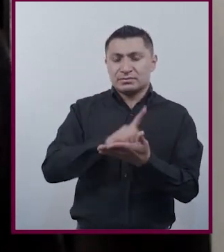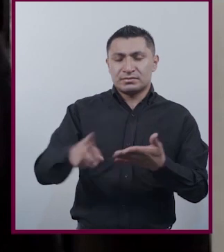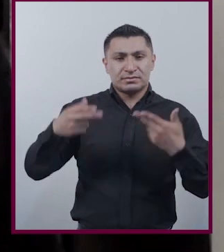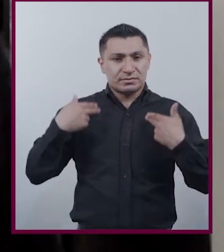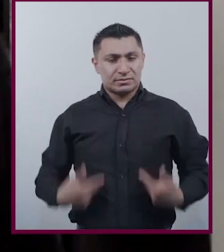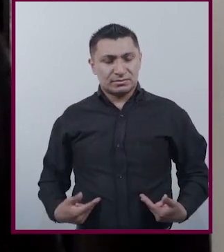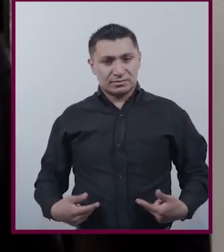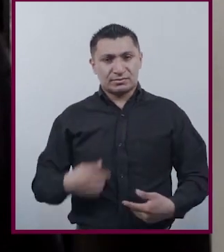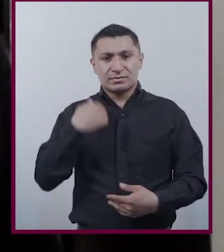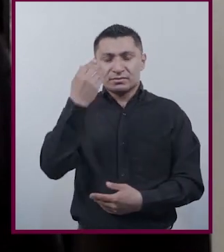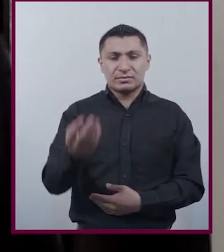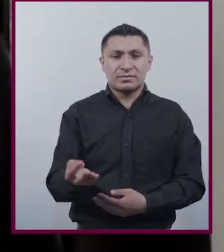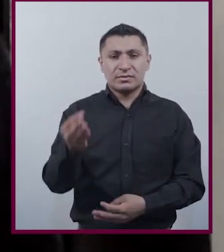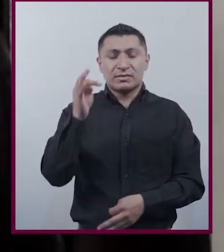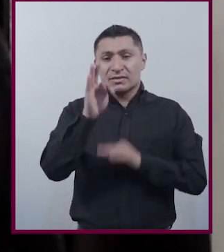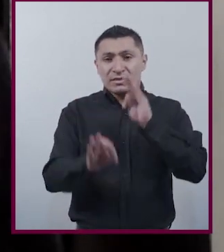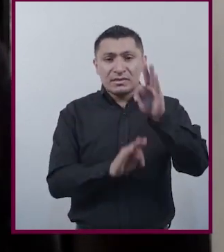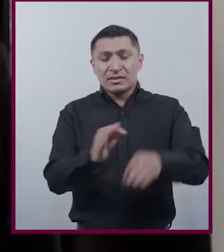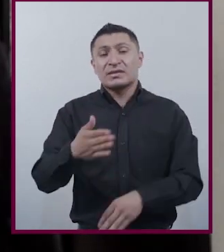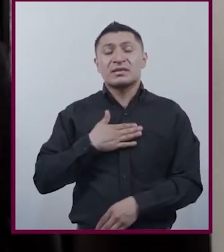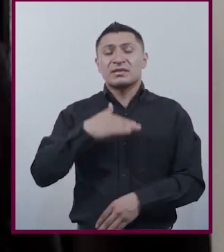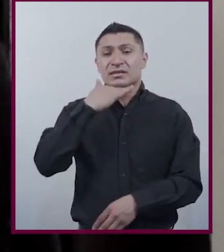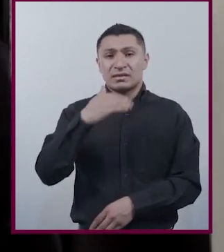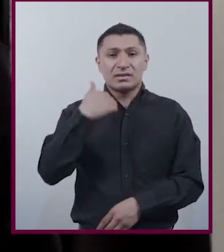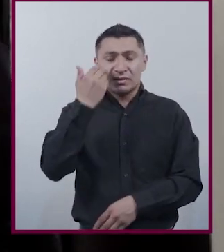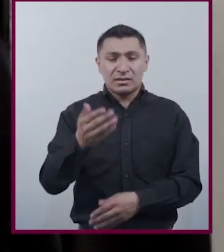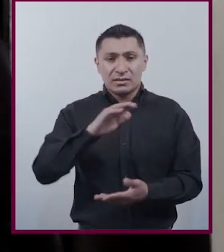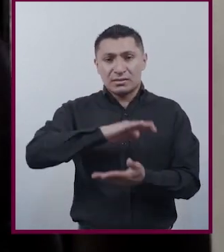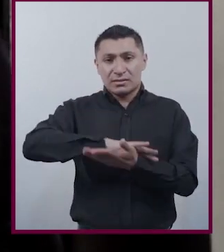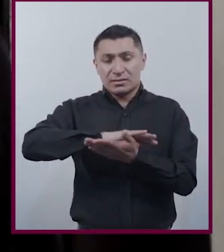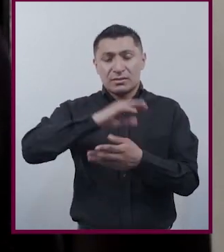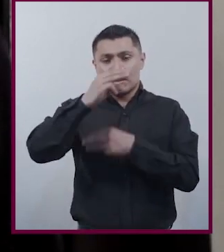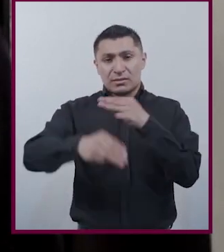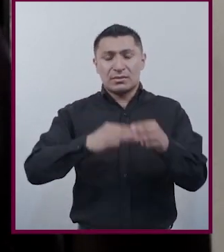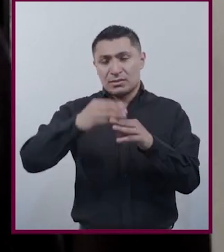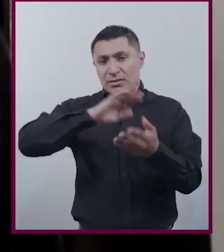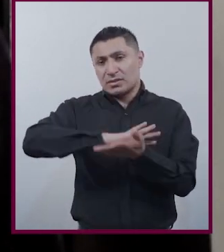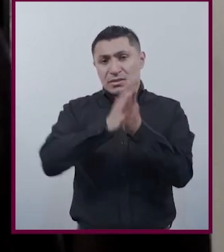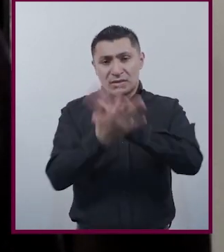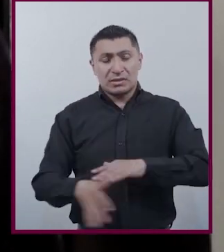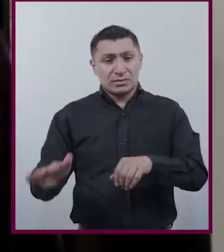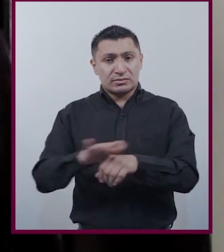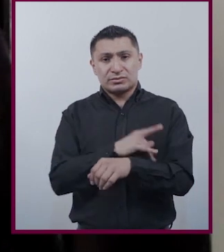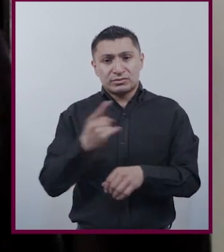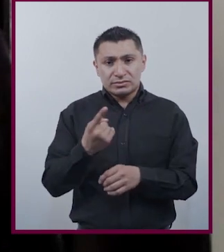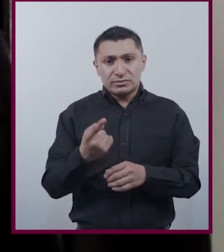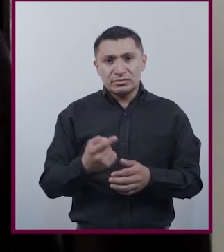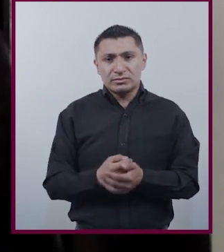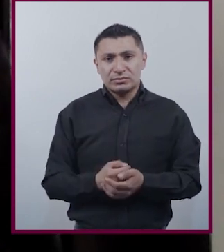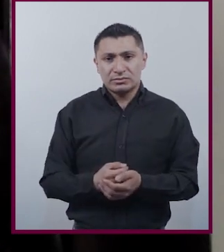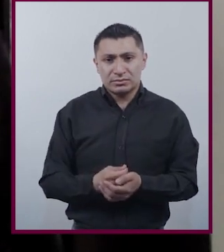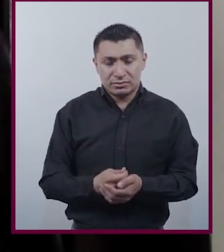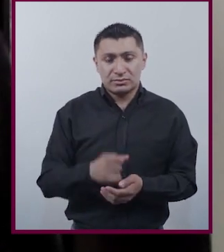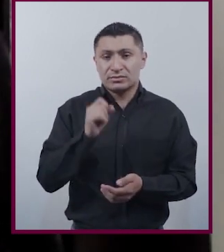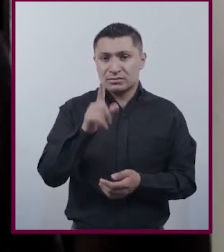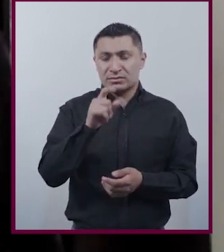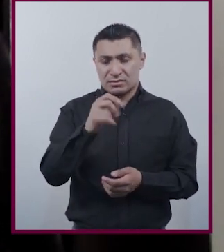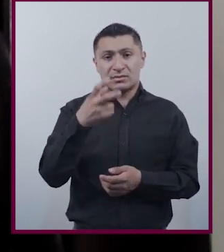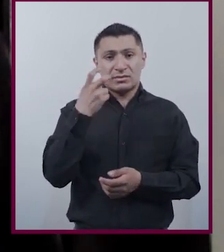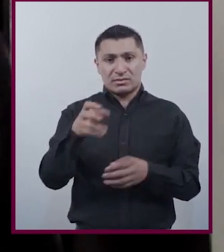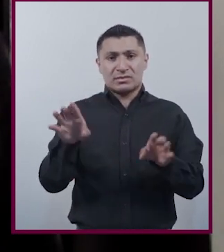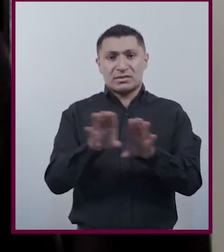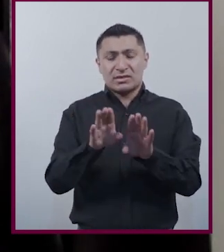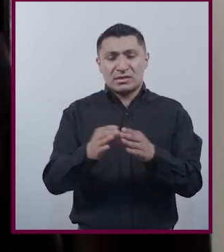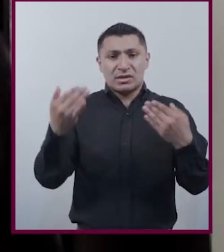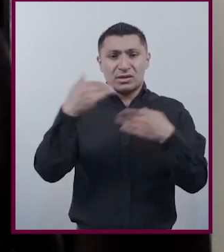Queremos ser tratados Con dignidad Queremos que el mundo Se transforme Porque además También esa construcción Con respecto